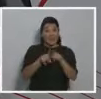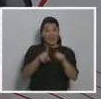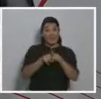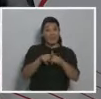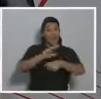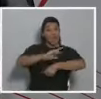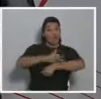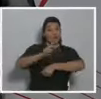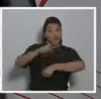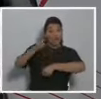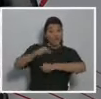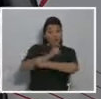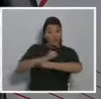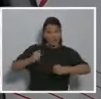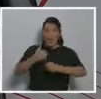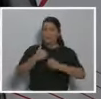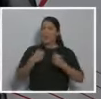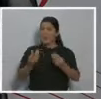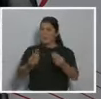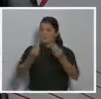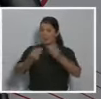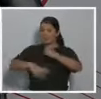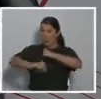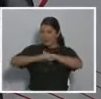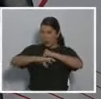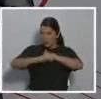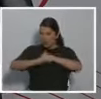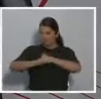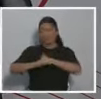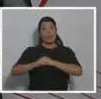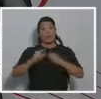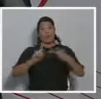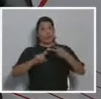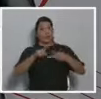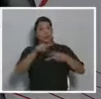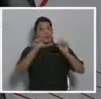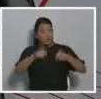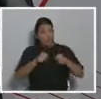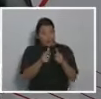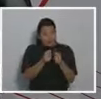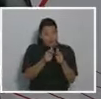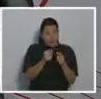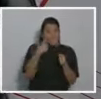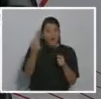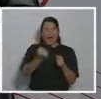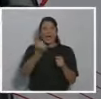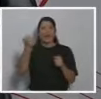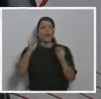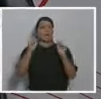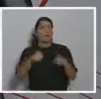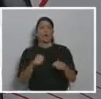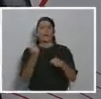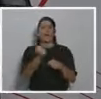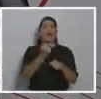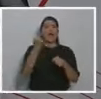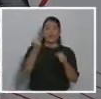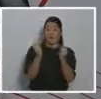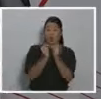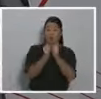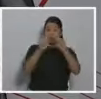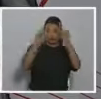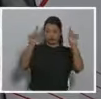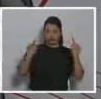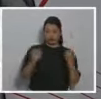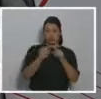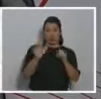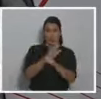trae muchas promociones, trae activaciones para que usted gane. Usted puede ganar enteros, puede jugar con la